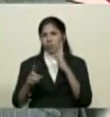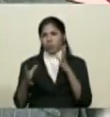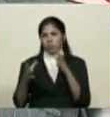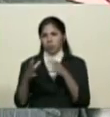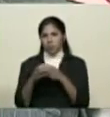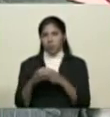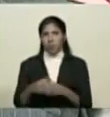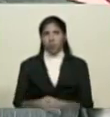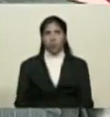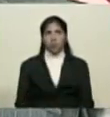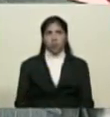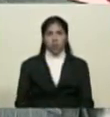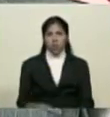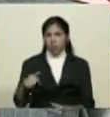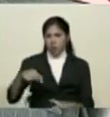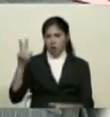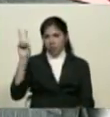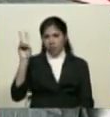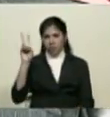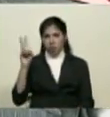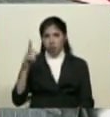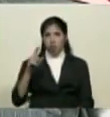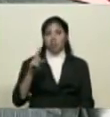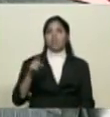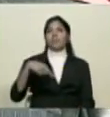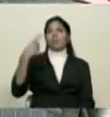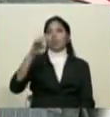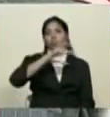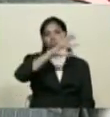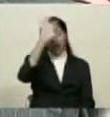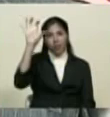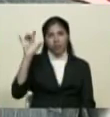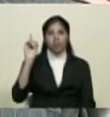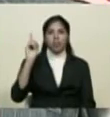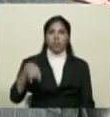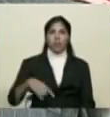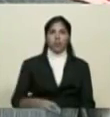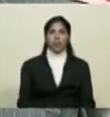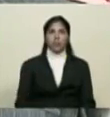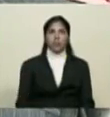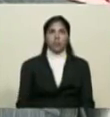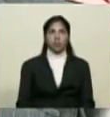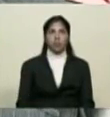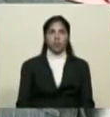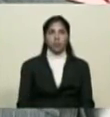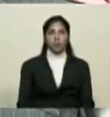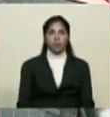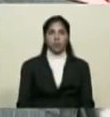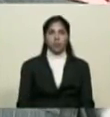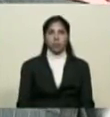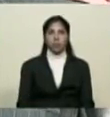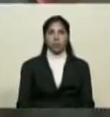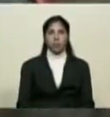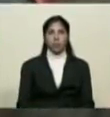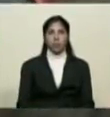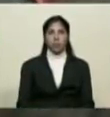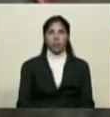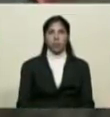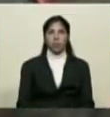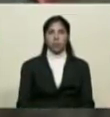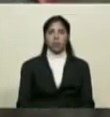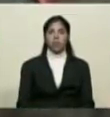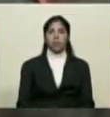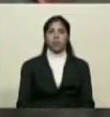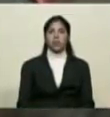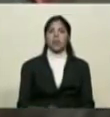otros lugares del mundo, donde se desarrolla un sistema de justicia progresista. Y se le puede atenuar